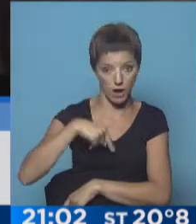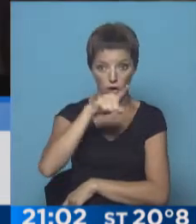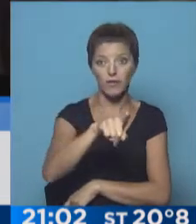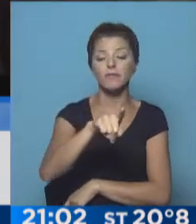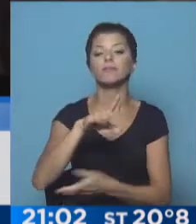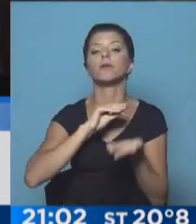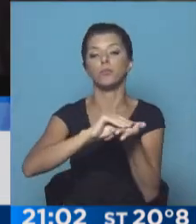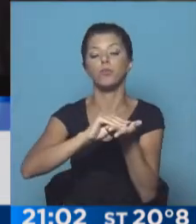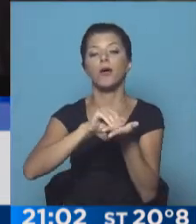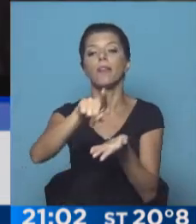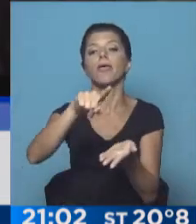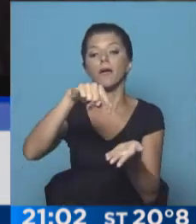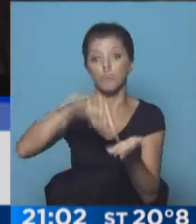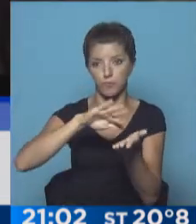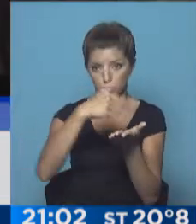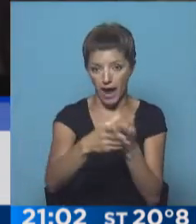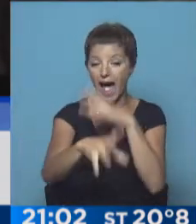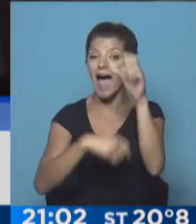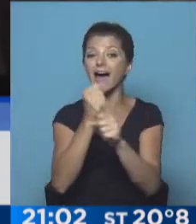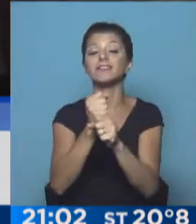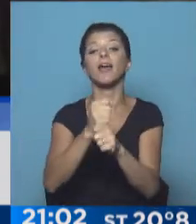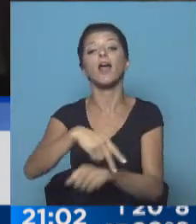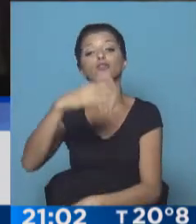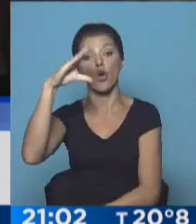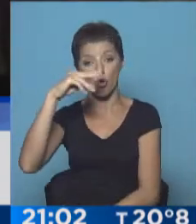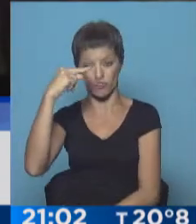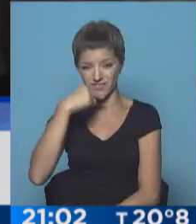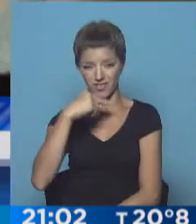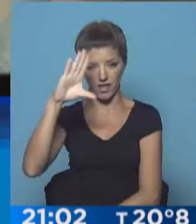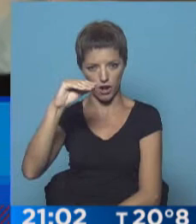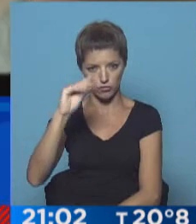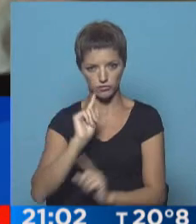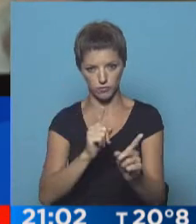de buenos aires- hasta las 23 horas